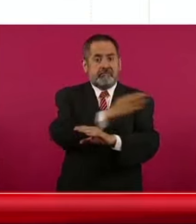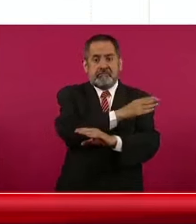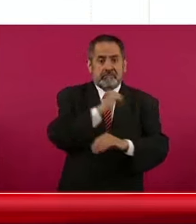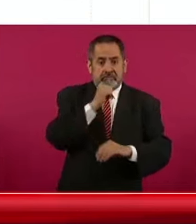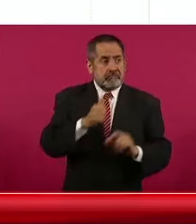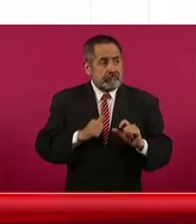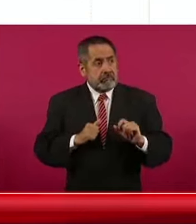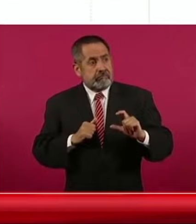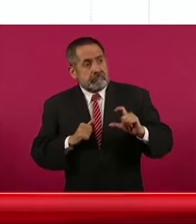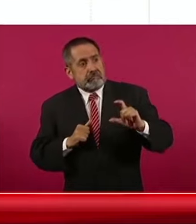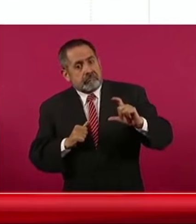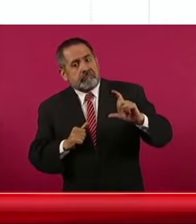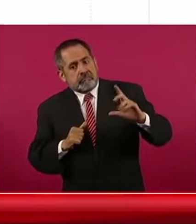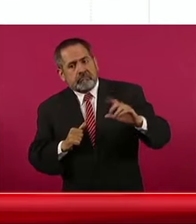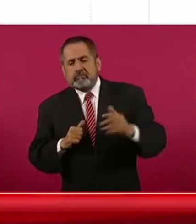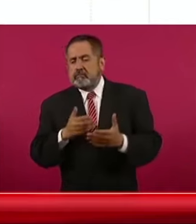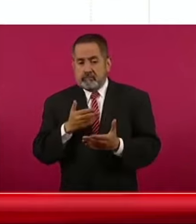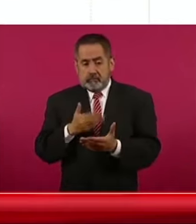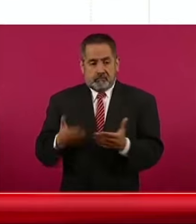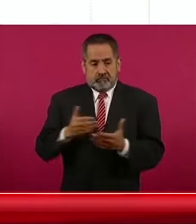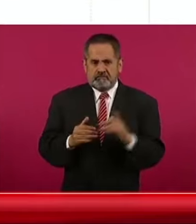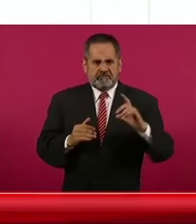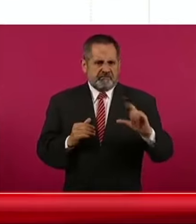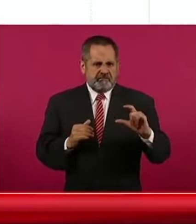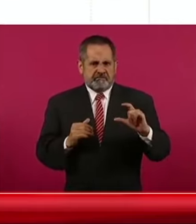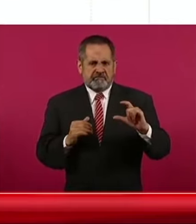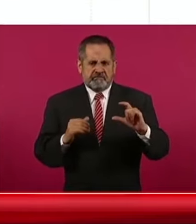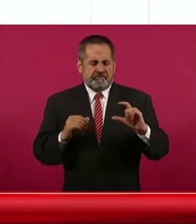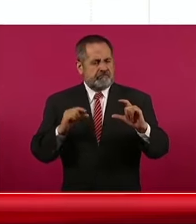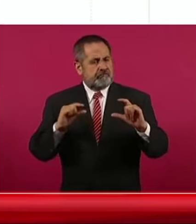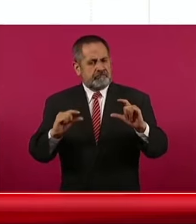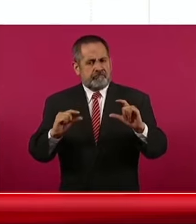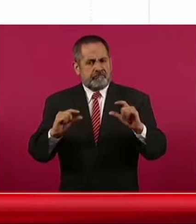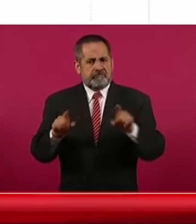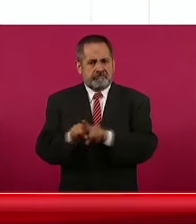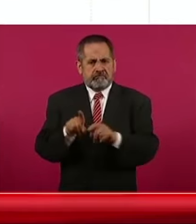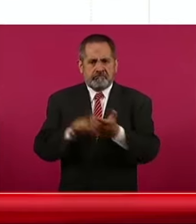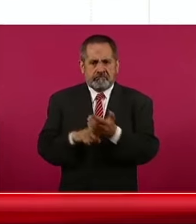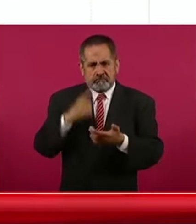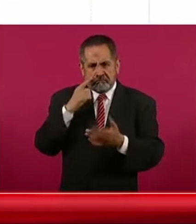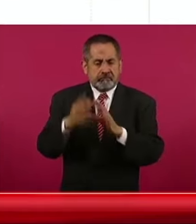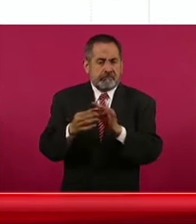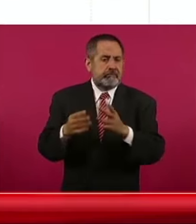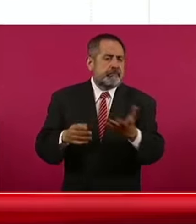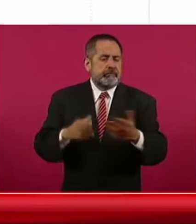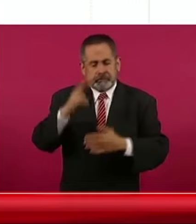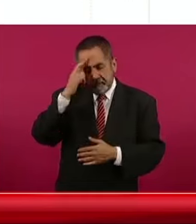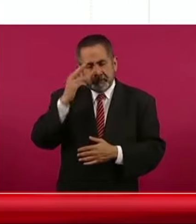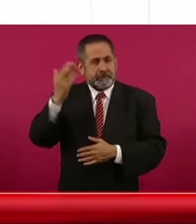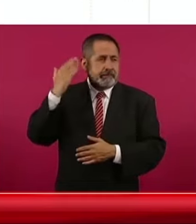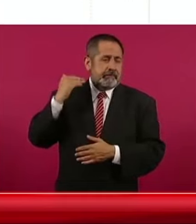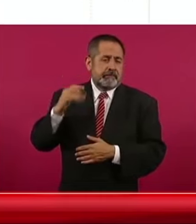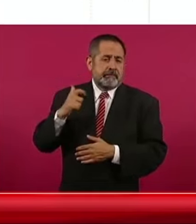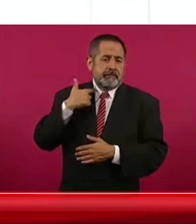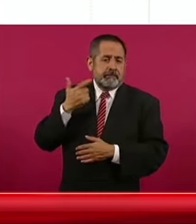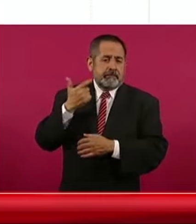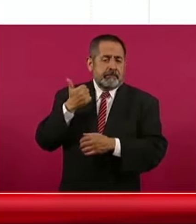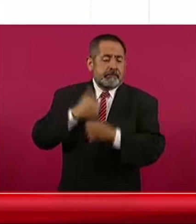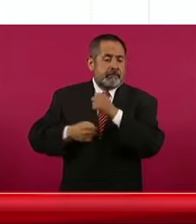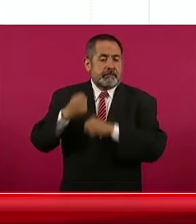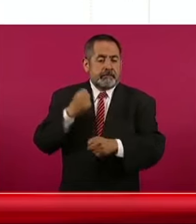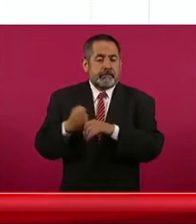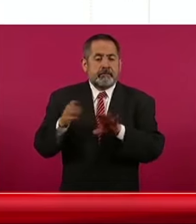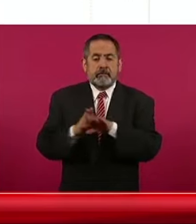en algunos casos la depreciación fue cercana al 1.000%. Por poner un ejemplo, en el sexenio anterior la